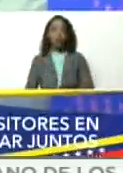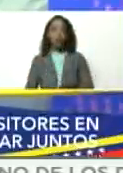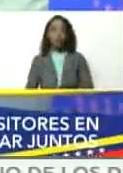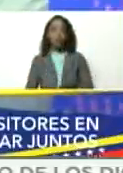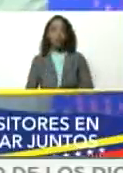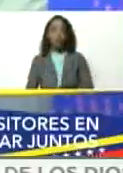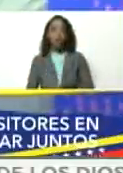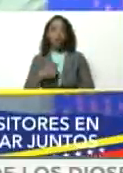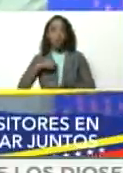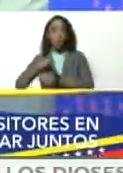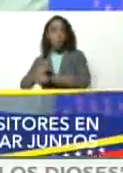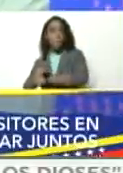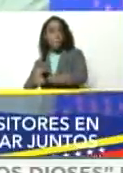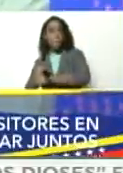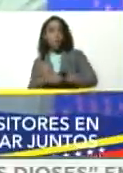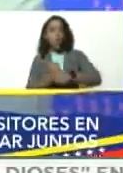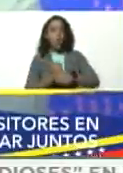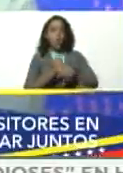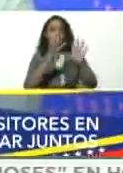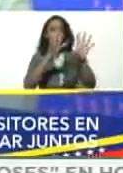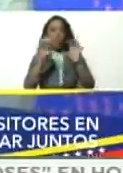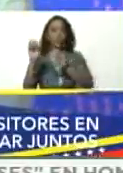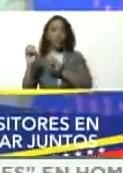Estoy bateando 900,